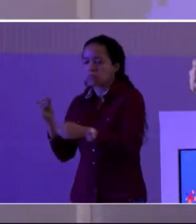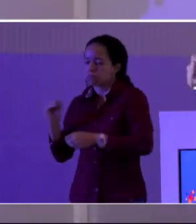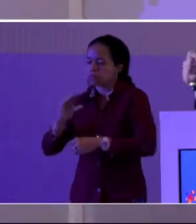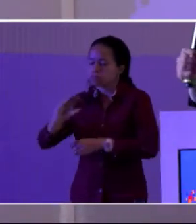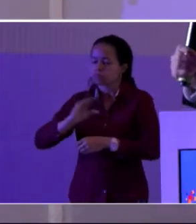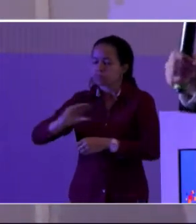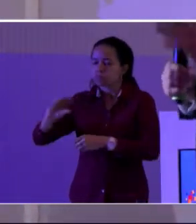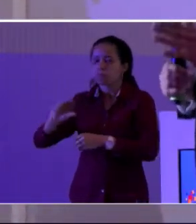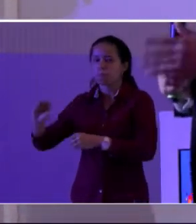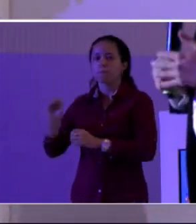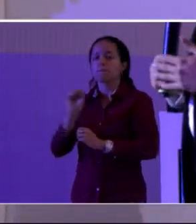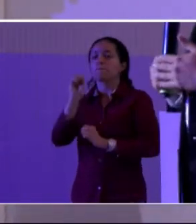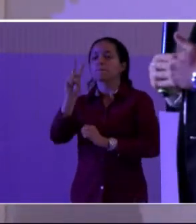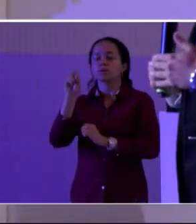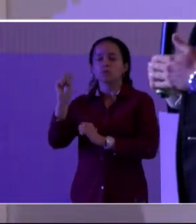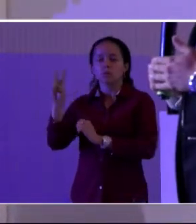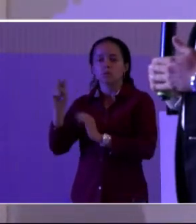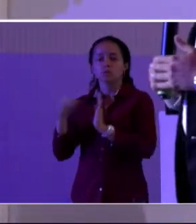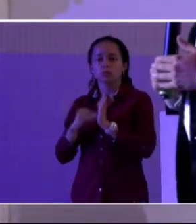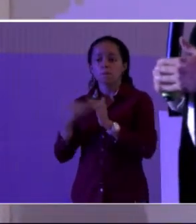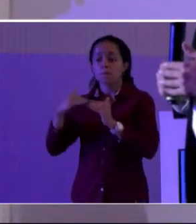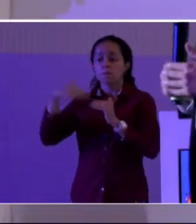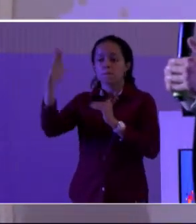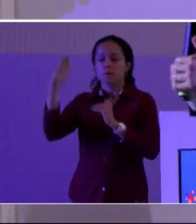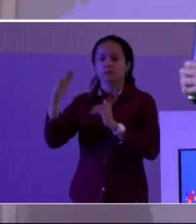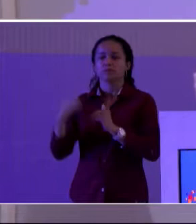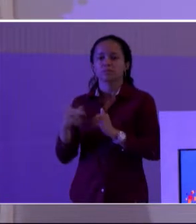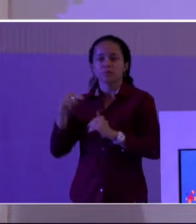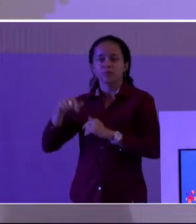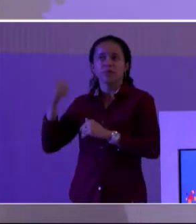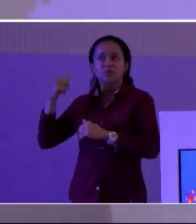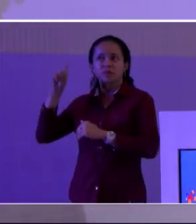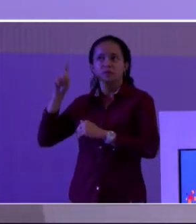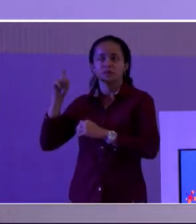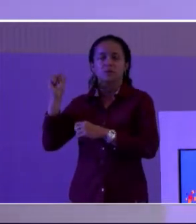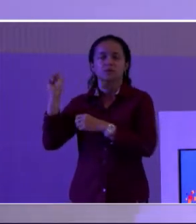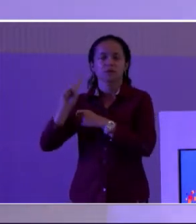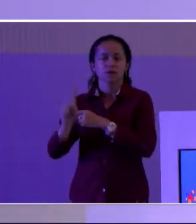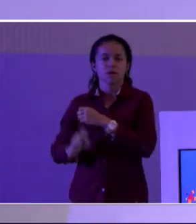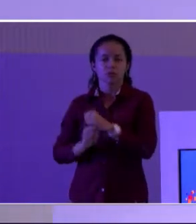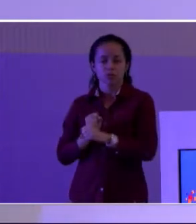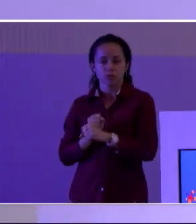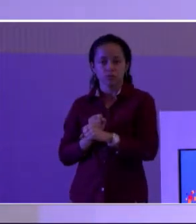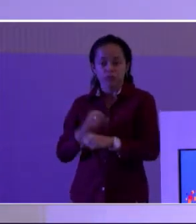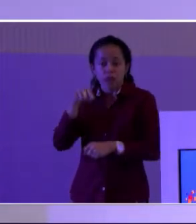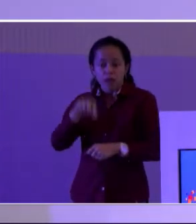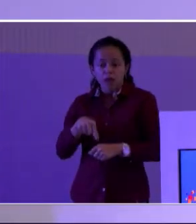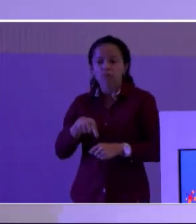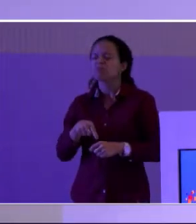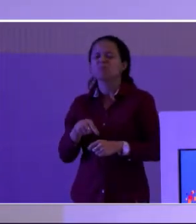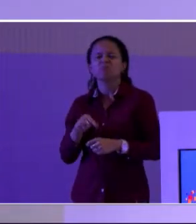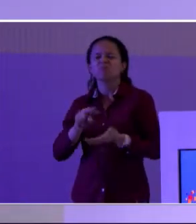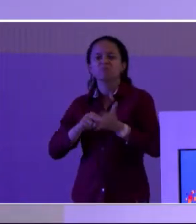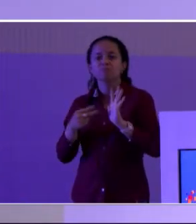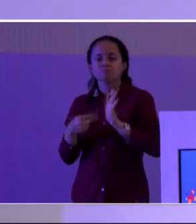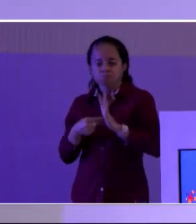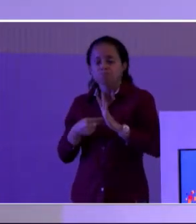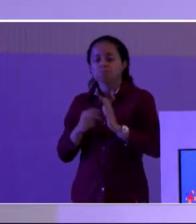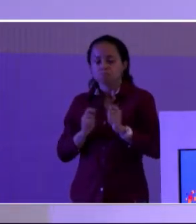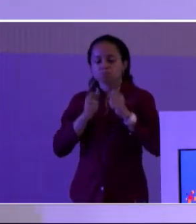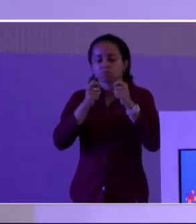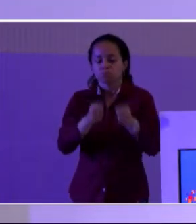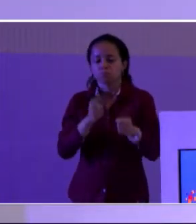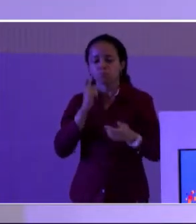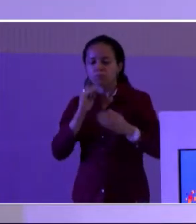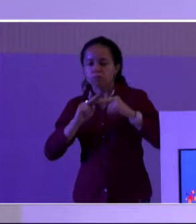y más de 22.000 que hemos hecho a lo largo de estos 16 años. Estas son apuestas significativas en materia de construcción de